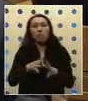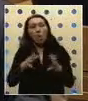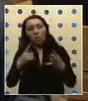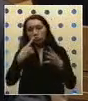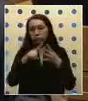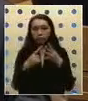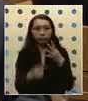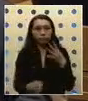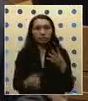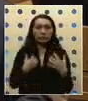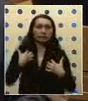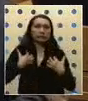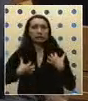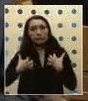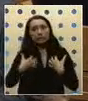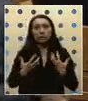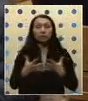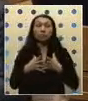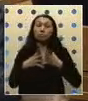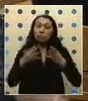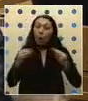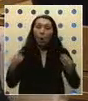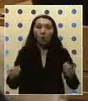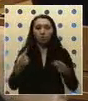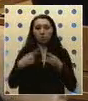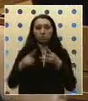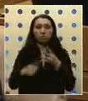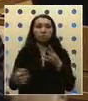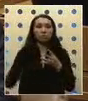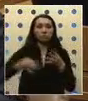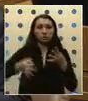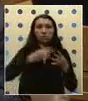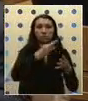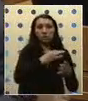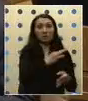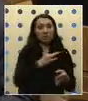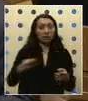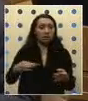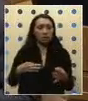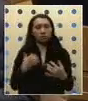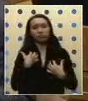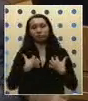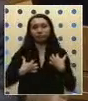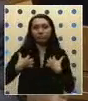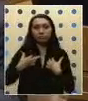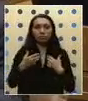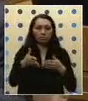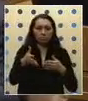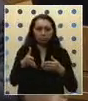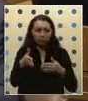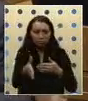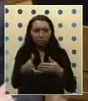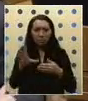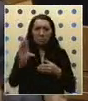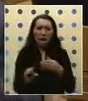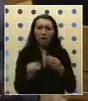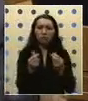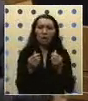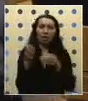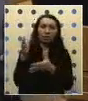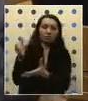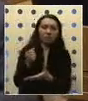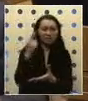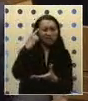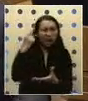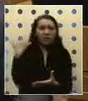cosas irritantes. La cantidad de cosas que nos llegan de todos los ministerios, lo irritante que recorten cosas sabiendo que son indispensables,